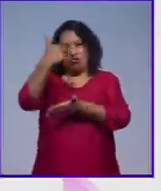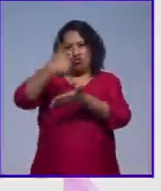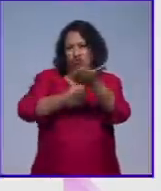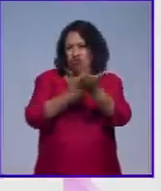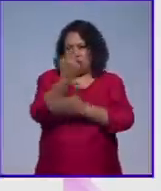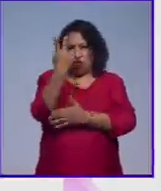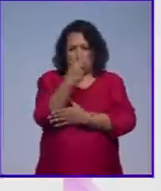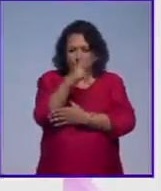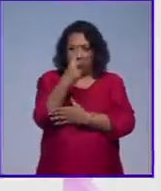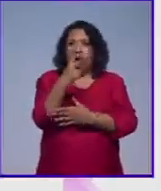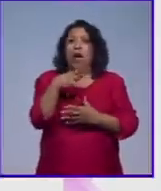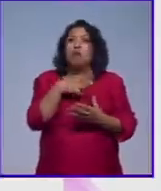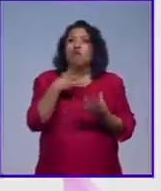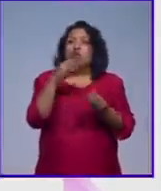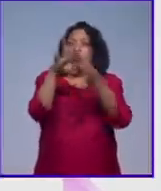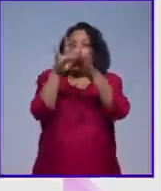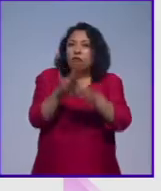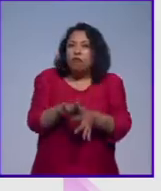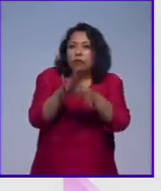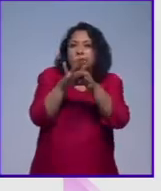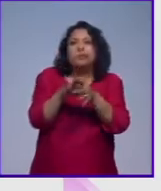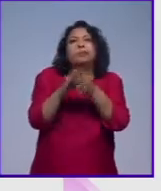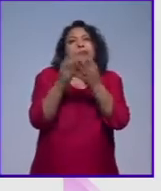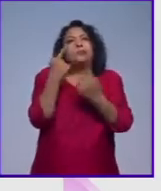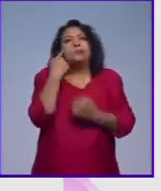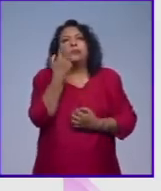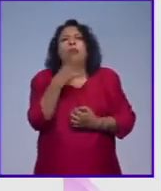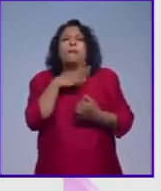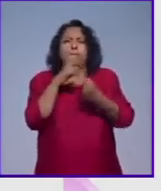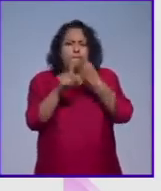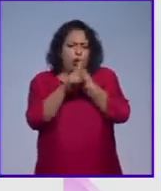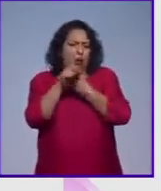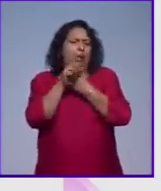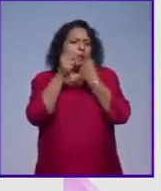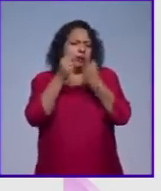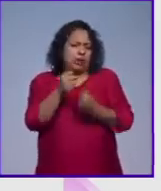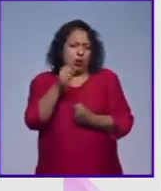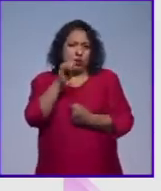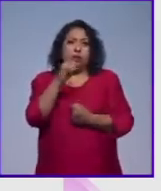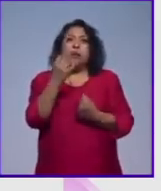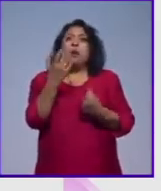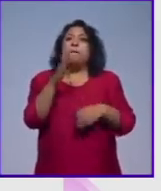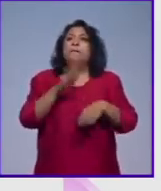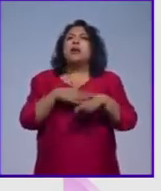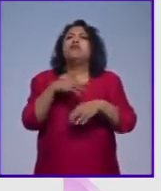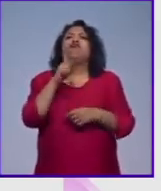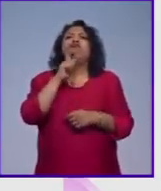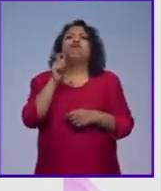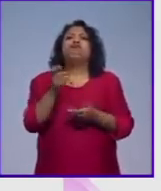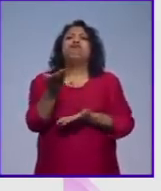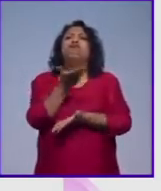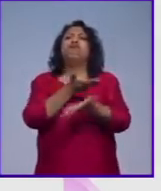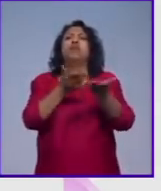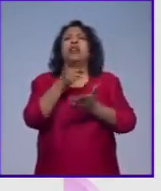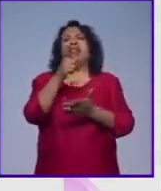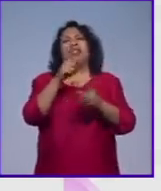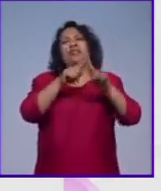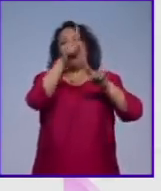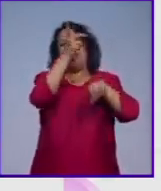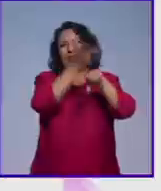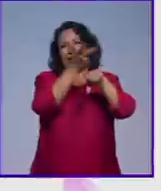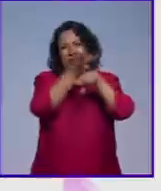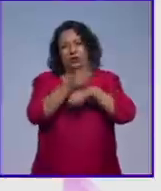Guatemala. Entonces ves una relación, bueno, tendrá sus problemas seguro, pero mucho más amistosa que la que tenemos con Estados